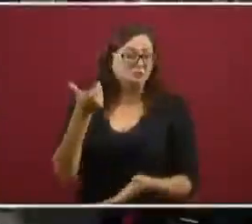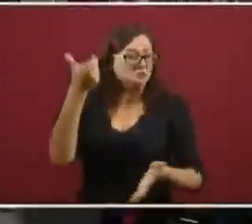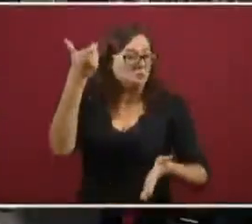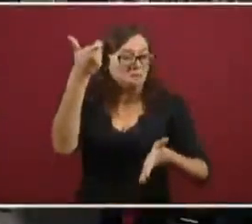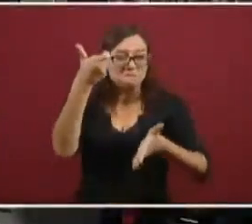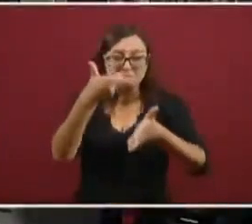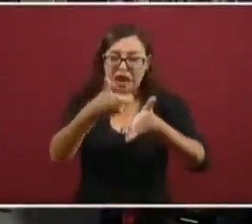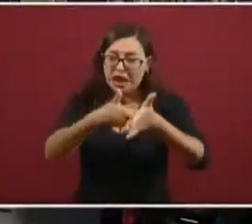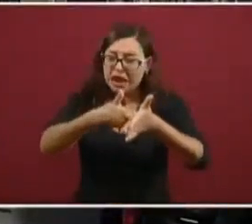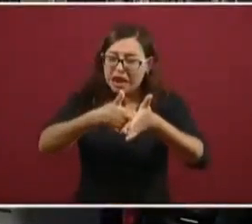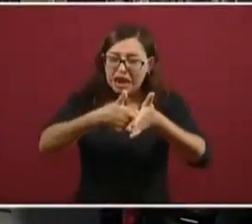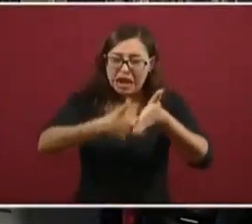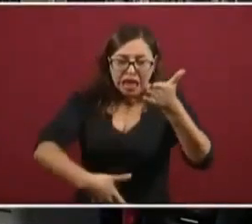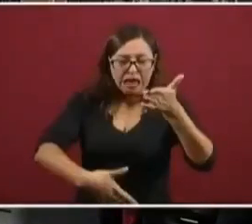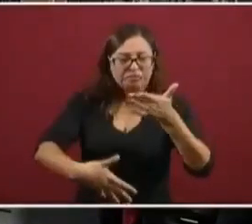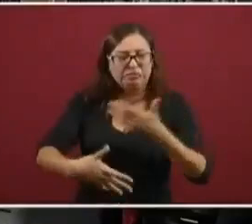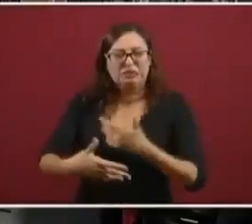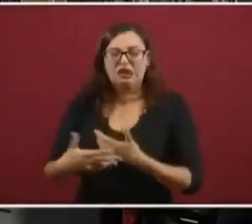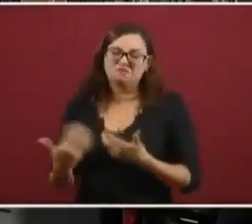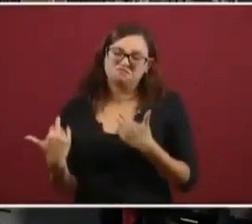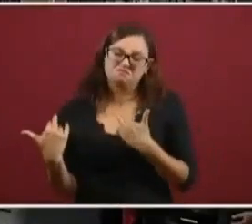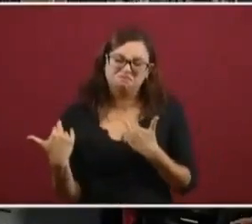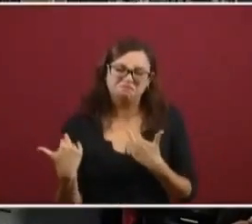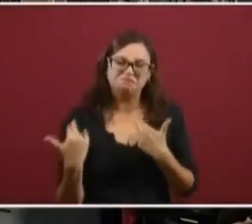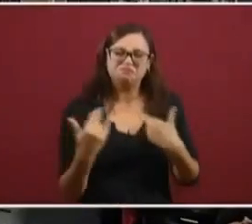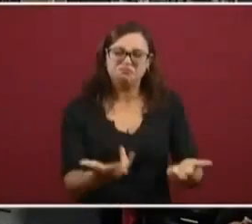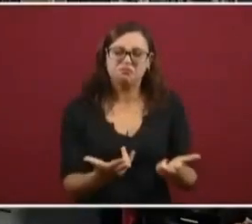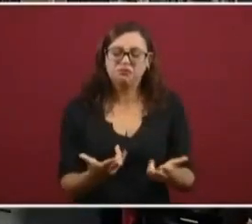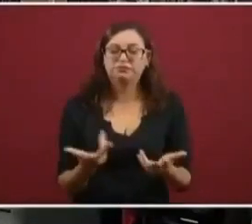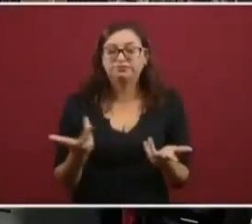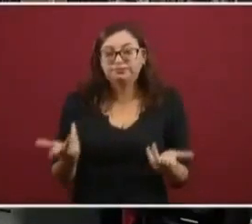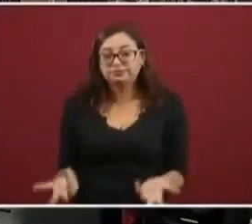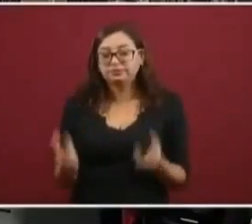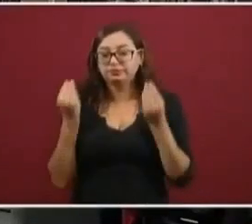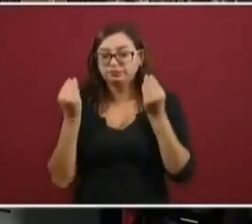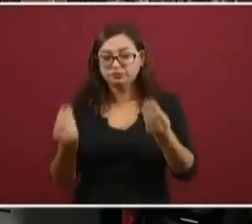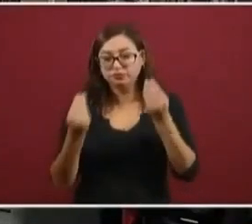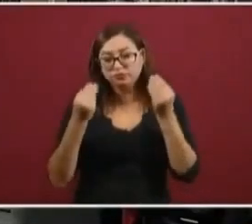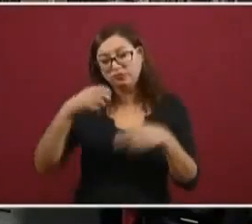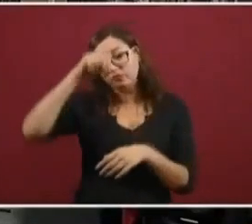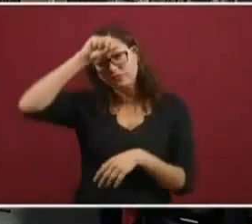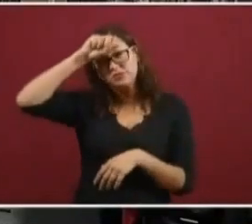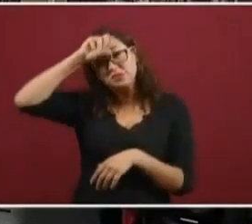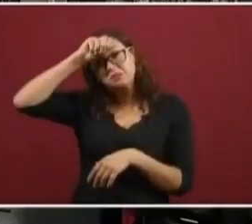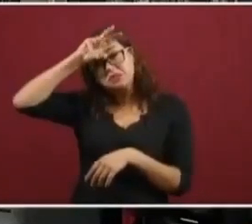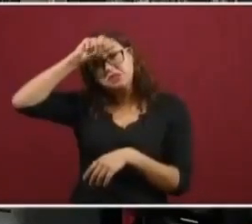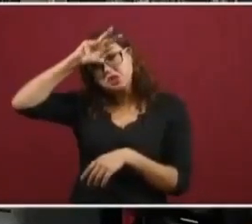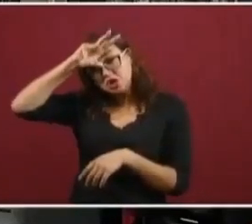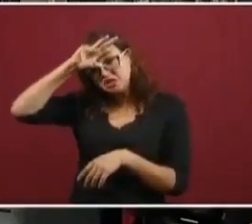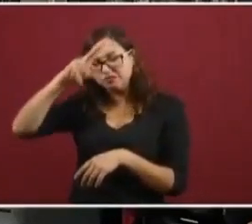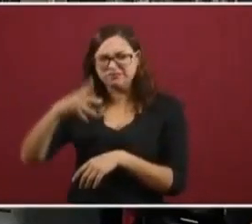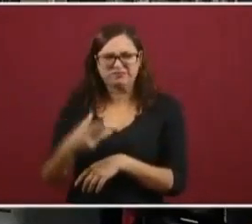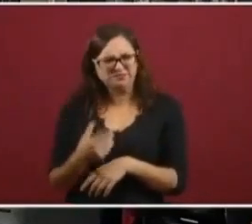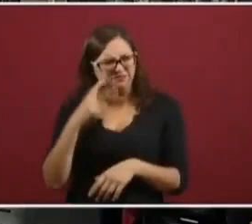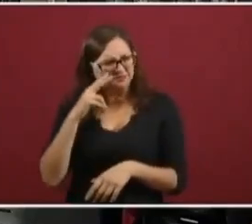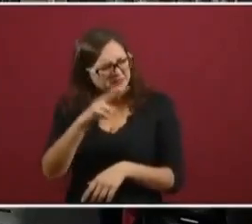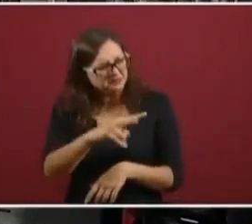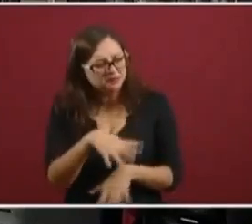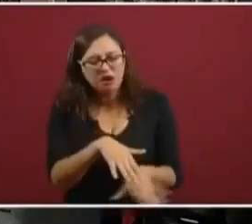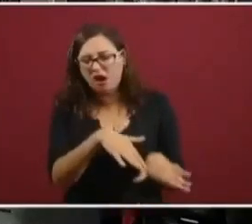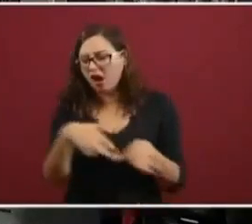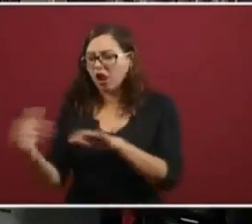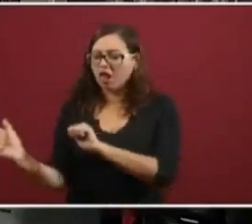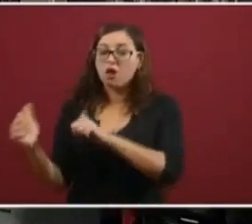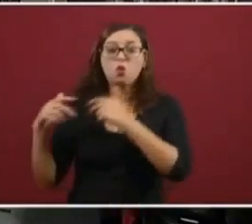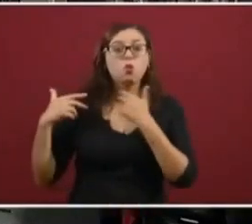de dólares al hacer esto se desplazaron cientos de Mineros señor que aún continúan en una huelga y van a